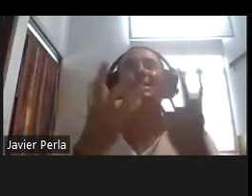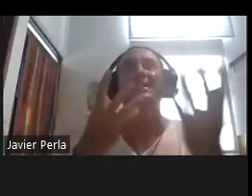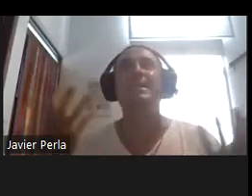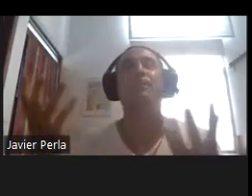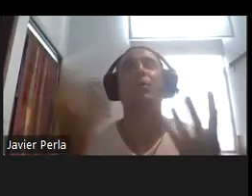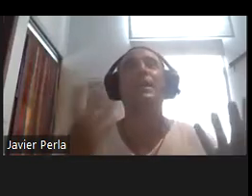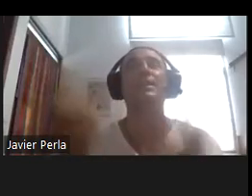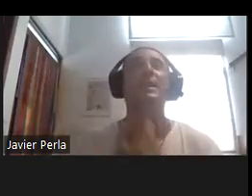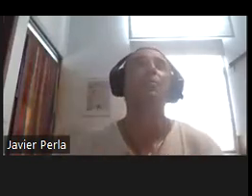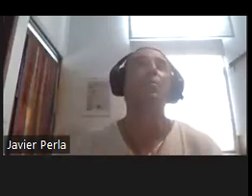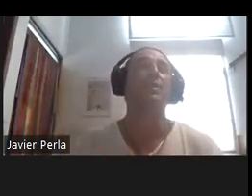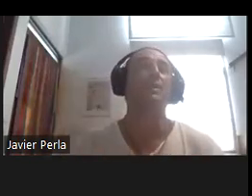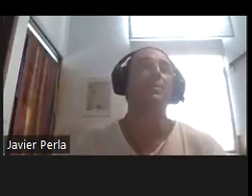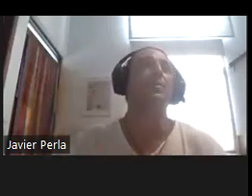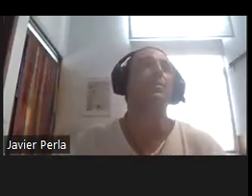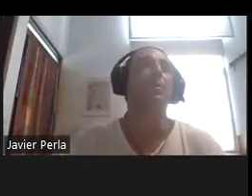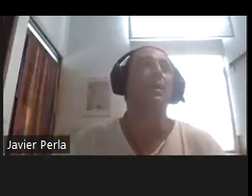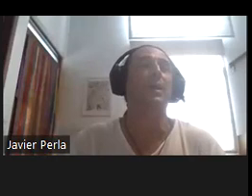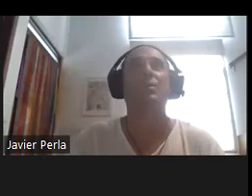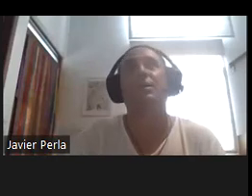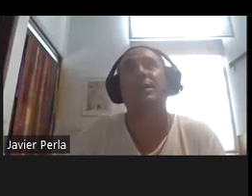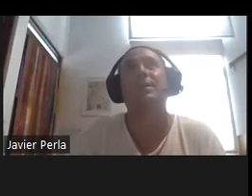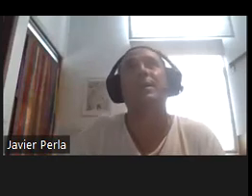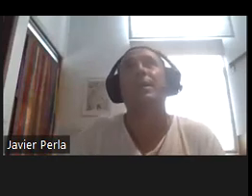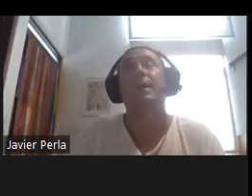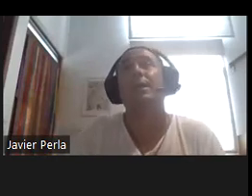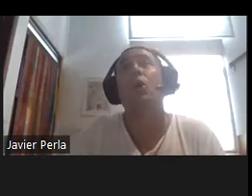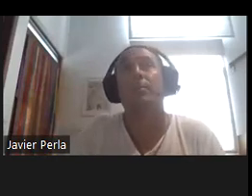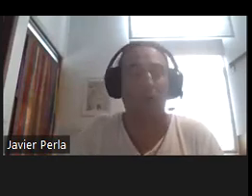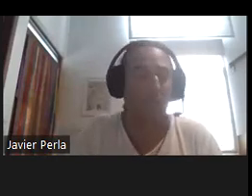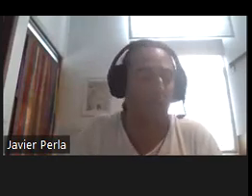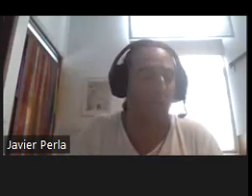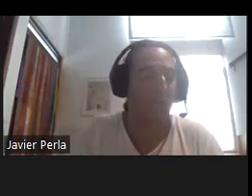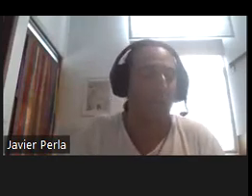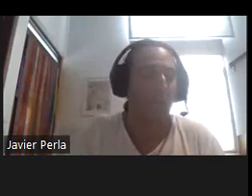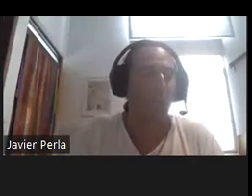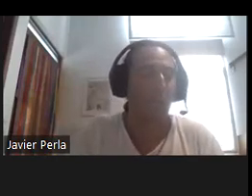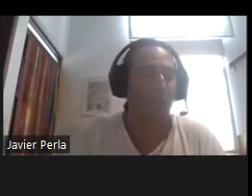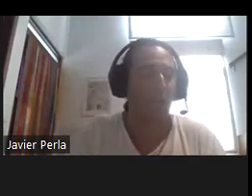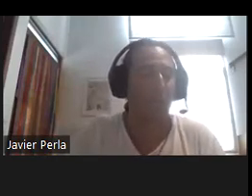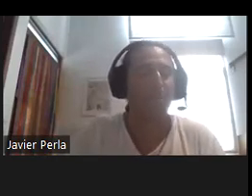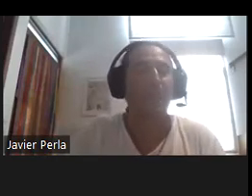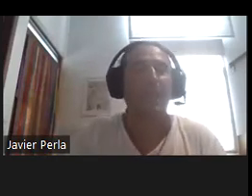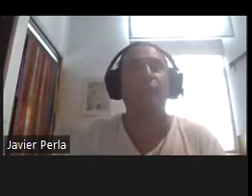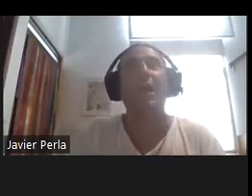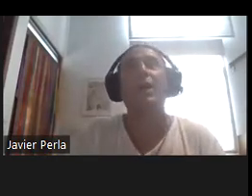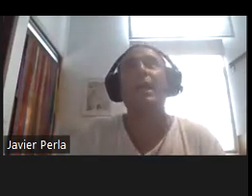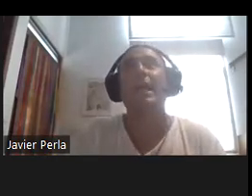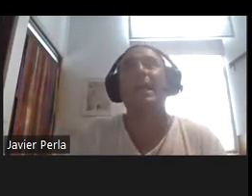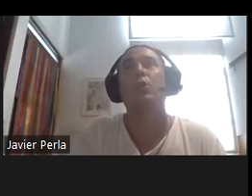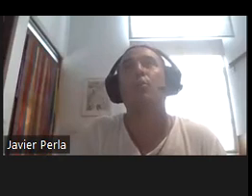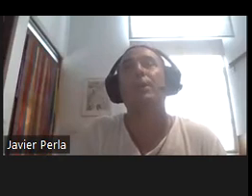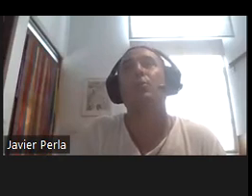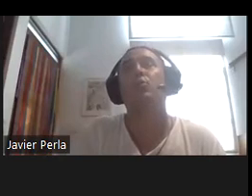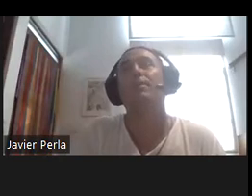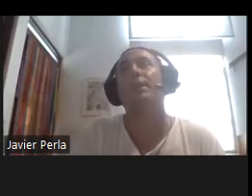Entonces, ese poder que tenemos los que estamos haciendo esto es enorme. Creo que hay que aprovecharlo. Pero enfocado